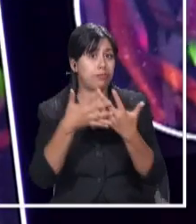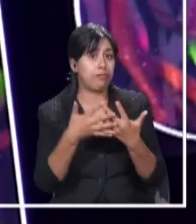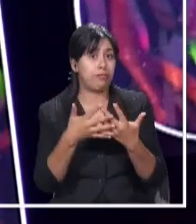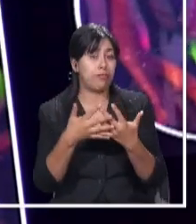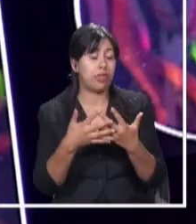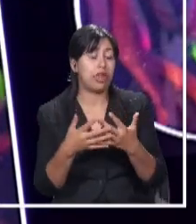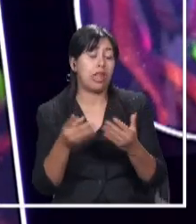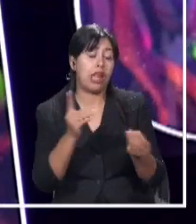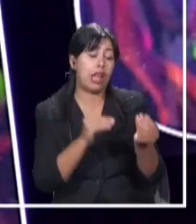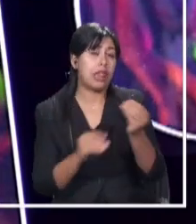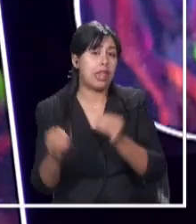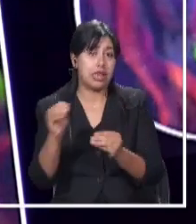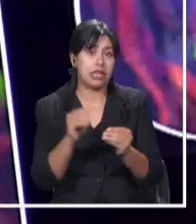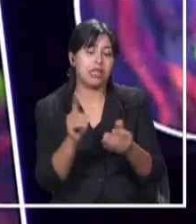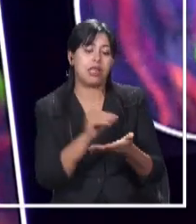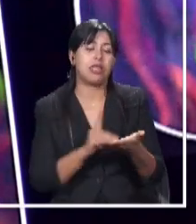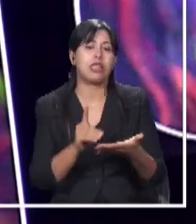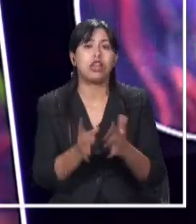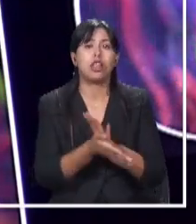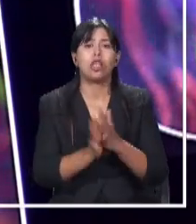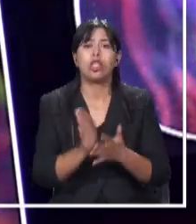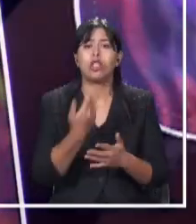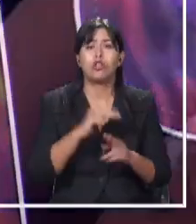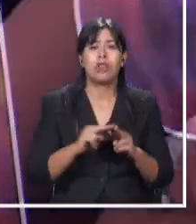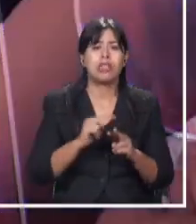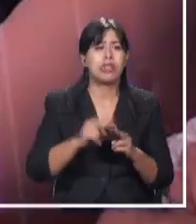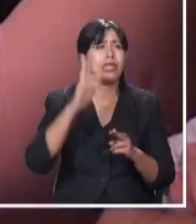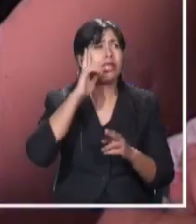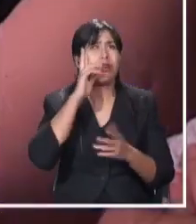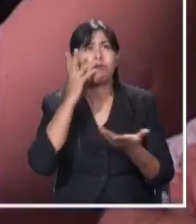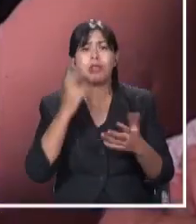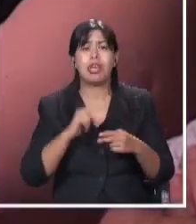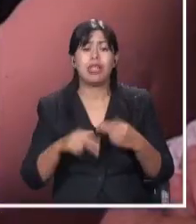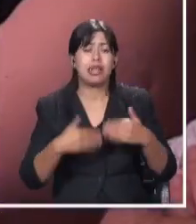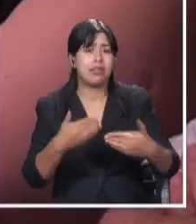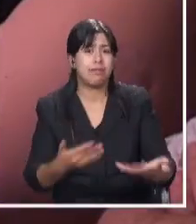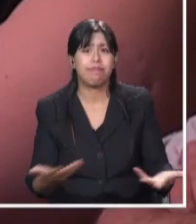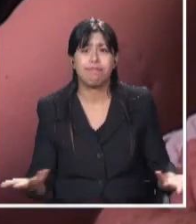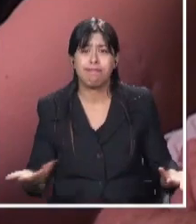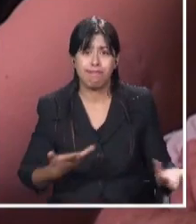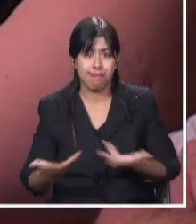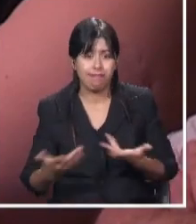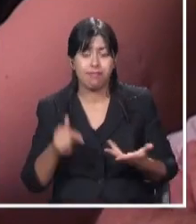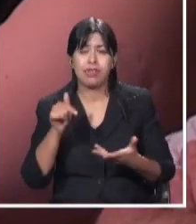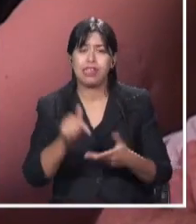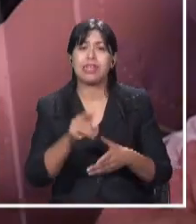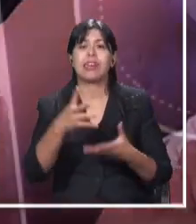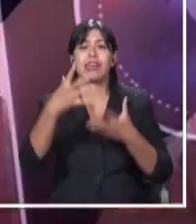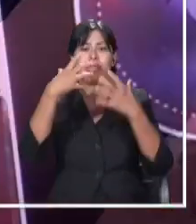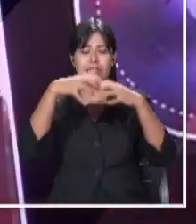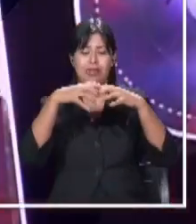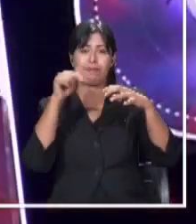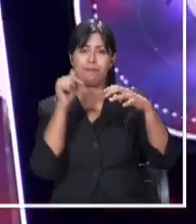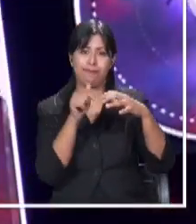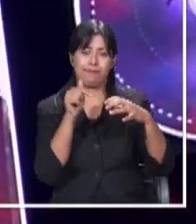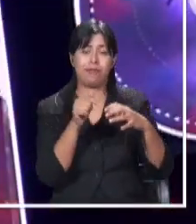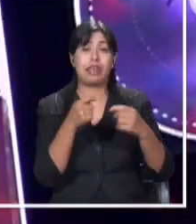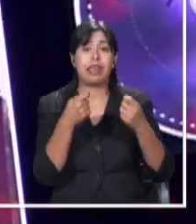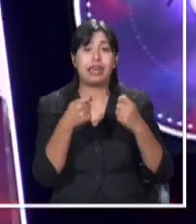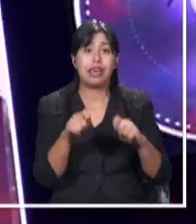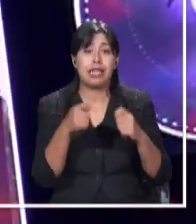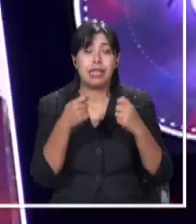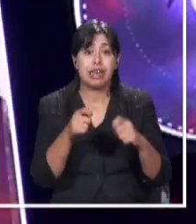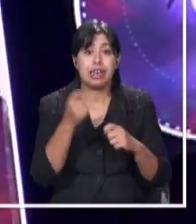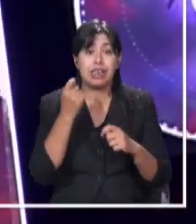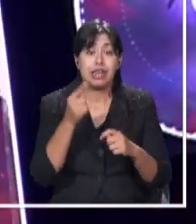somos, todo lo que hacemos, todo lo que interactuamos, recordamos y actuamos, acontece aquí. ¿Ya? Tratar de entender